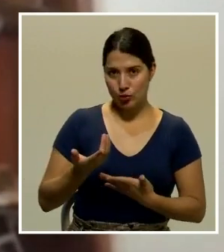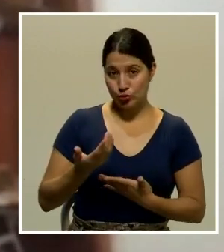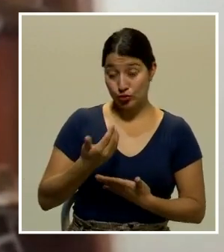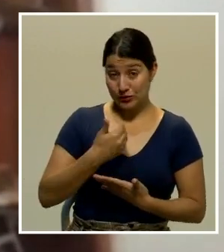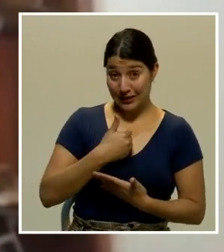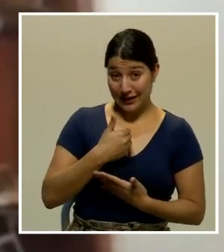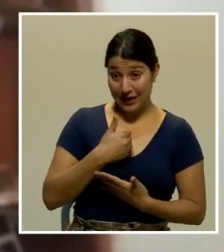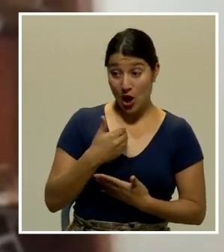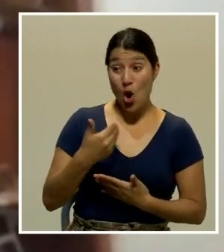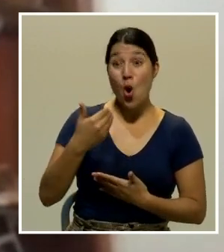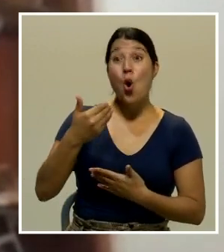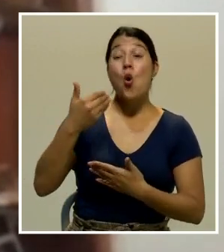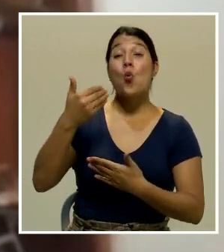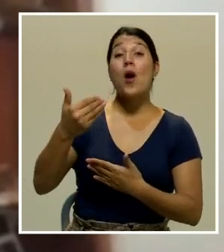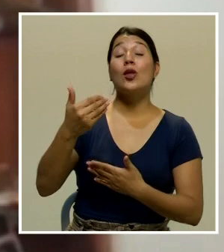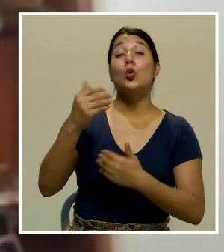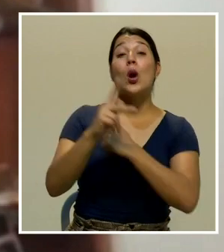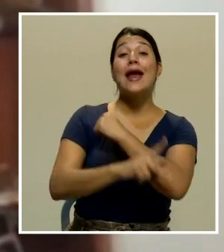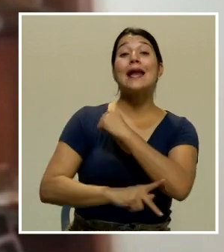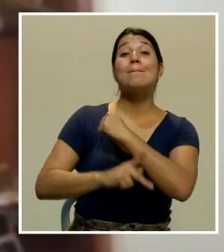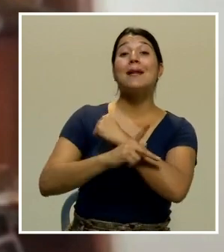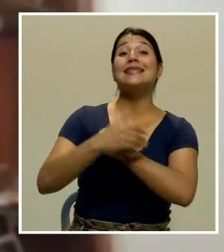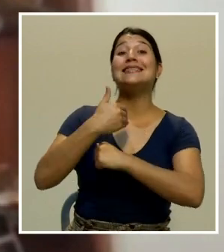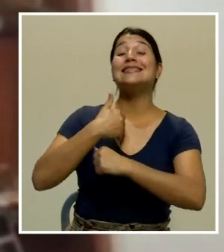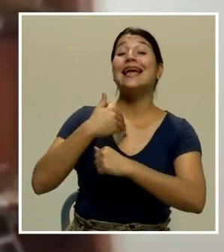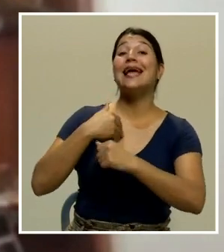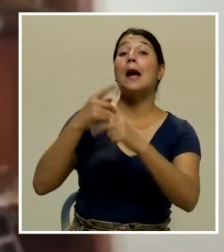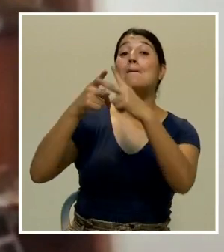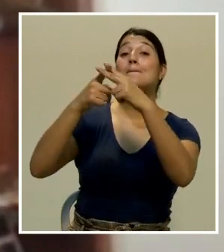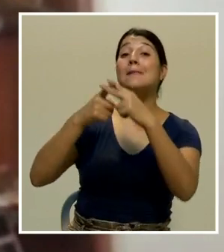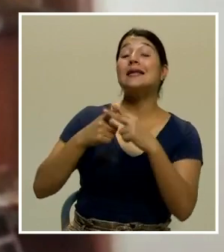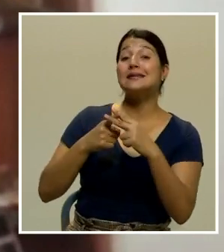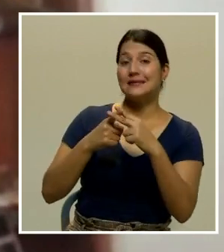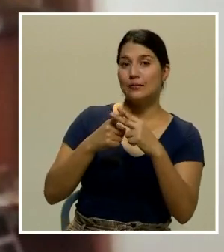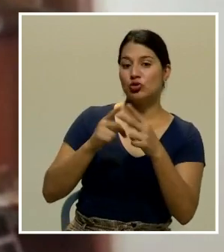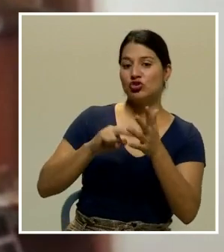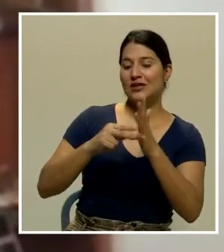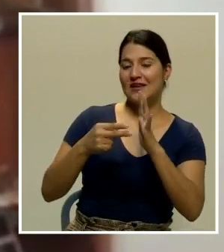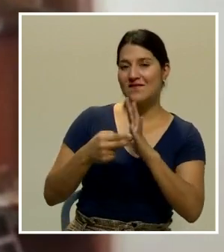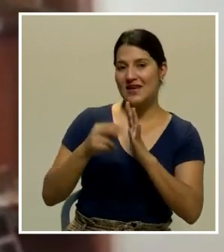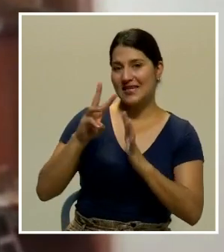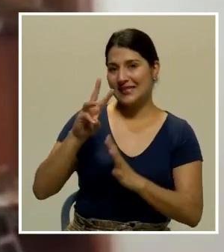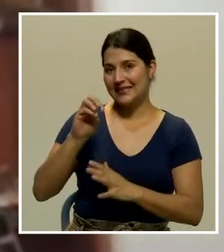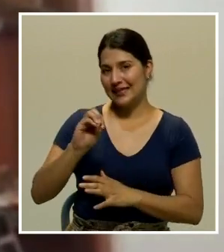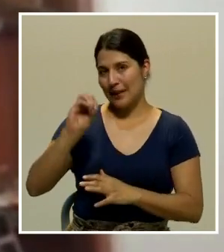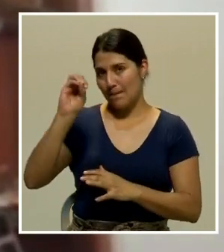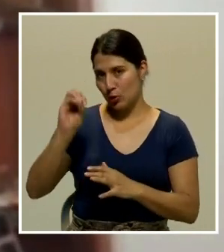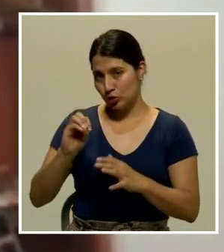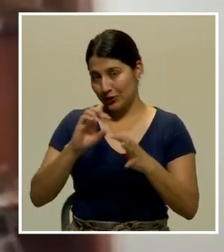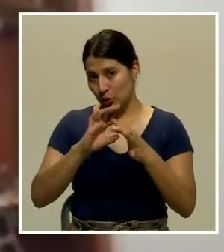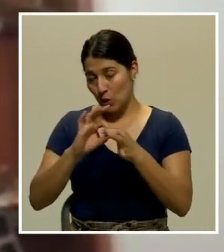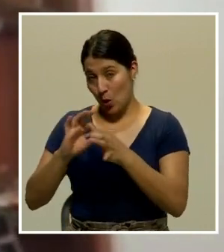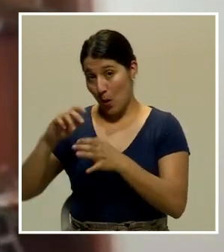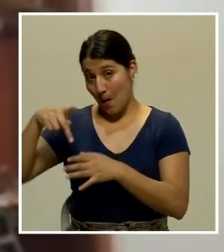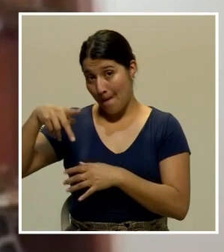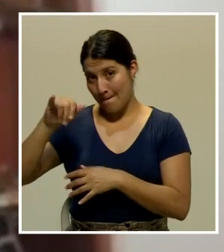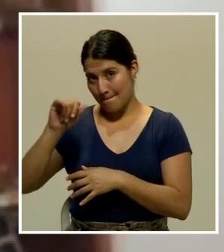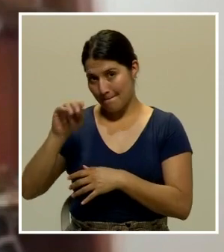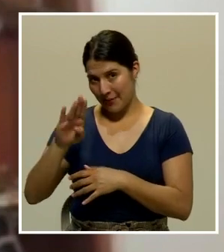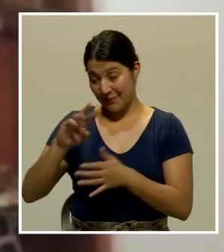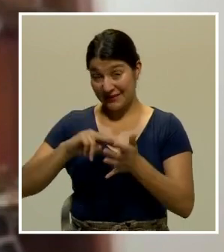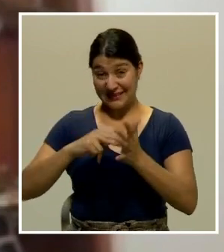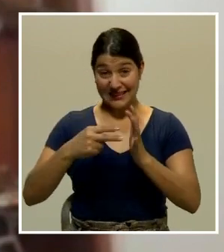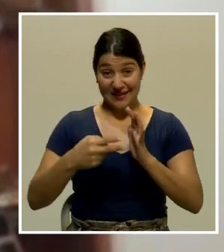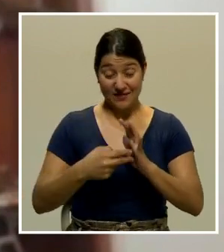sea un 60% del PIB, es decir, cuando el país esté debiendo